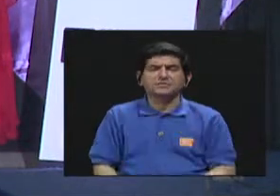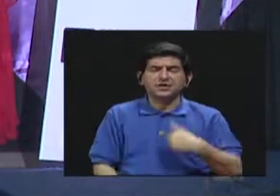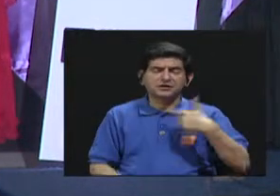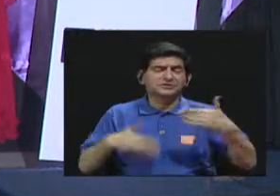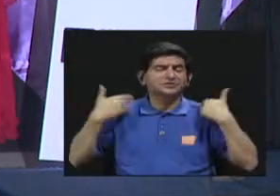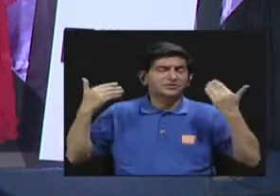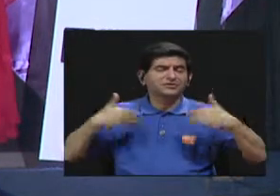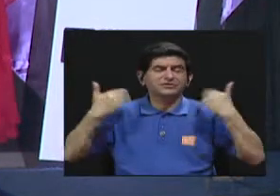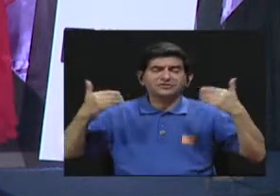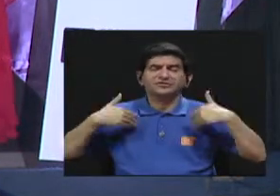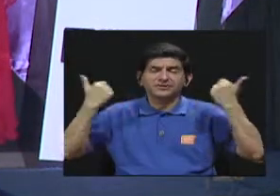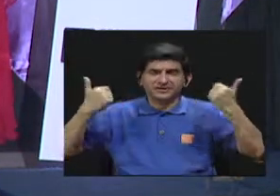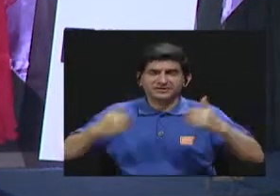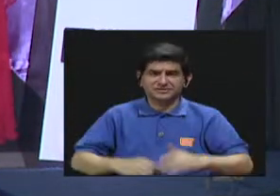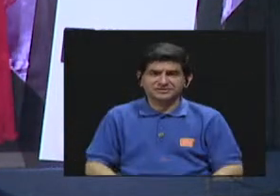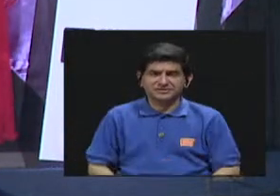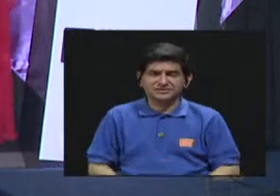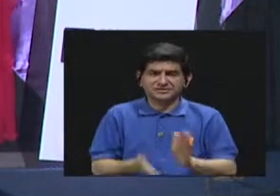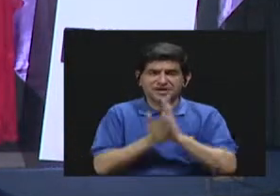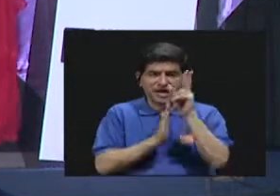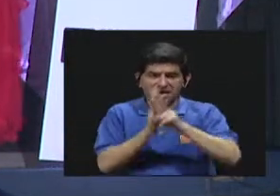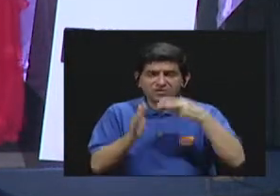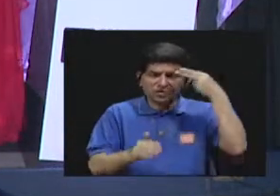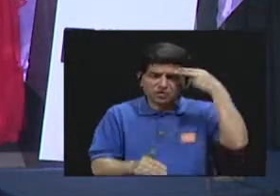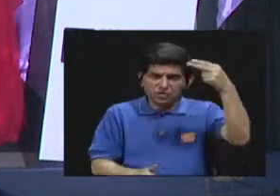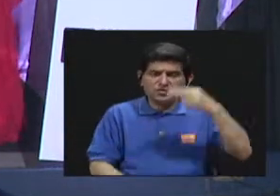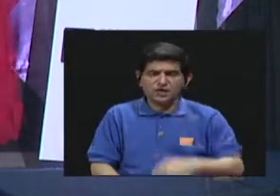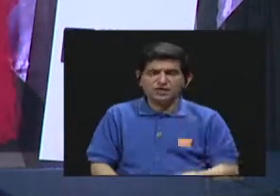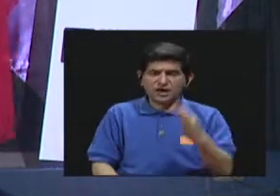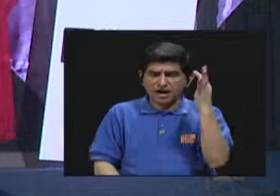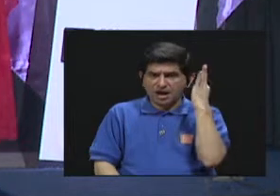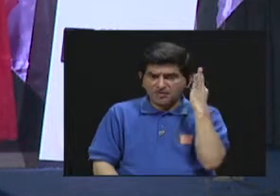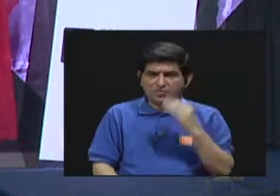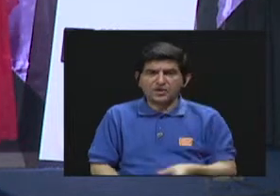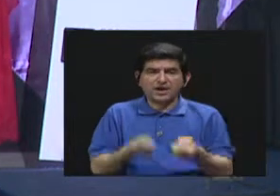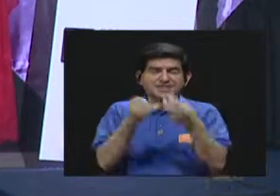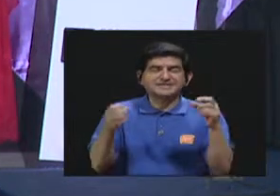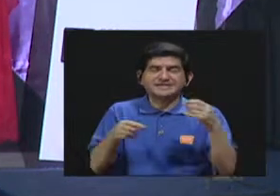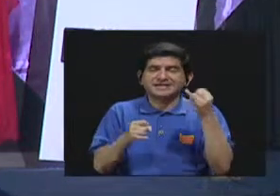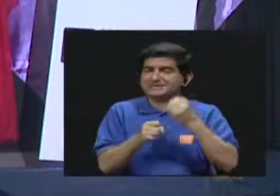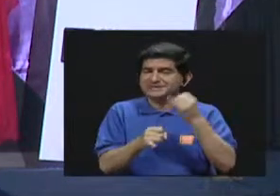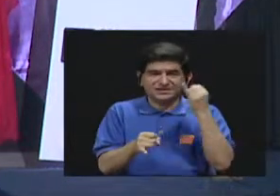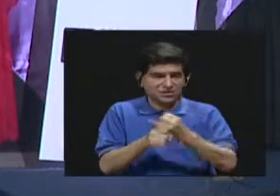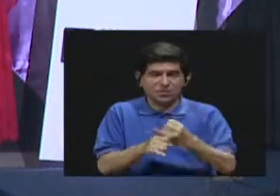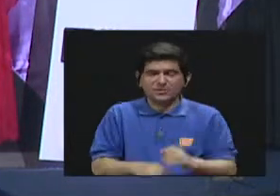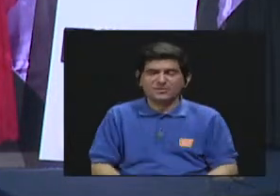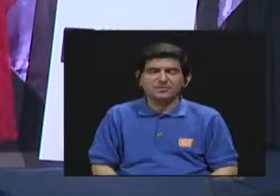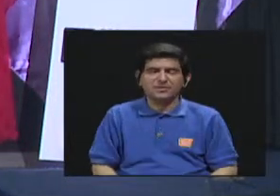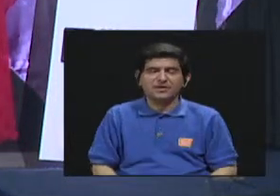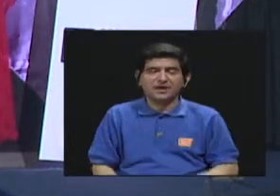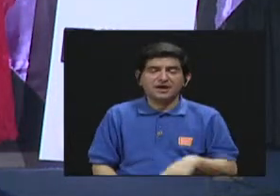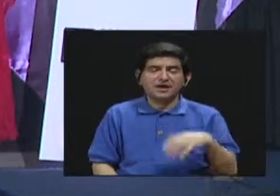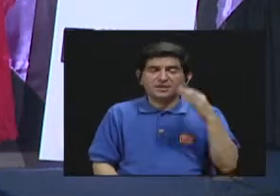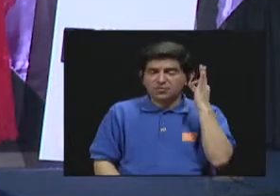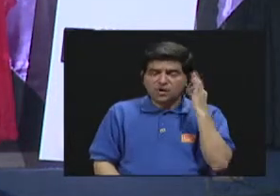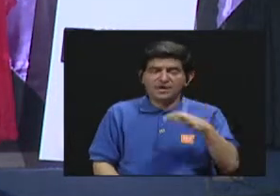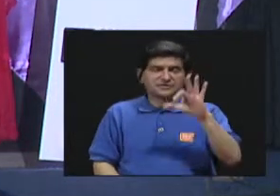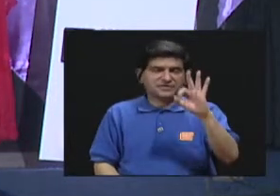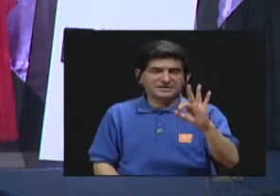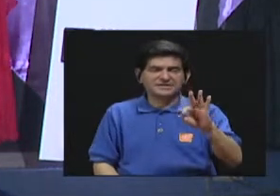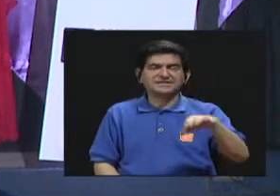feliz. El documental está dedicado a las mujeres sin nombre, a doña Francisca, a doña